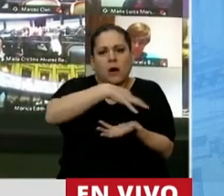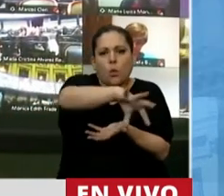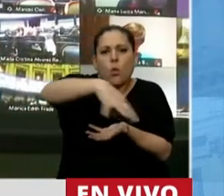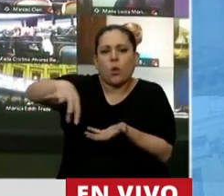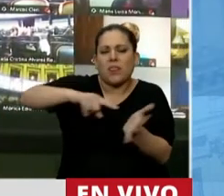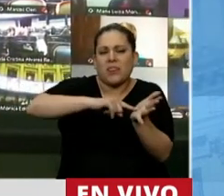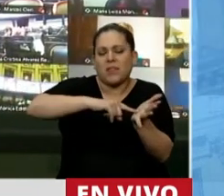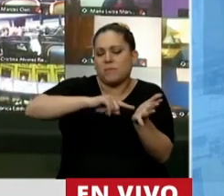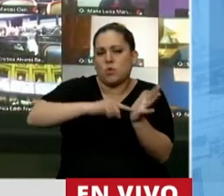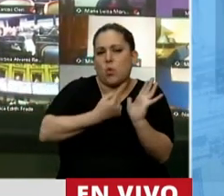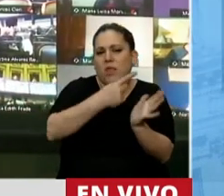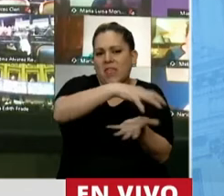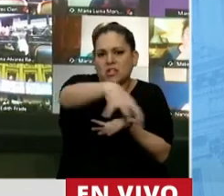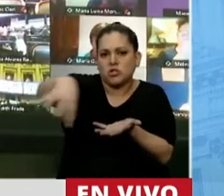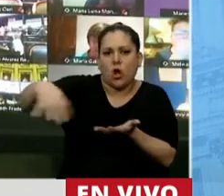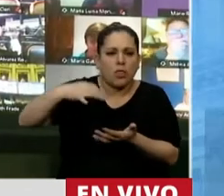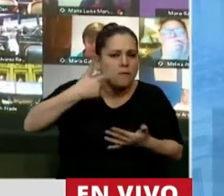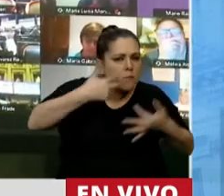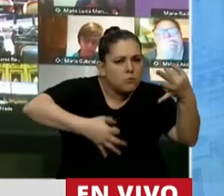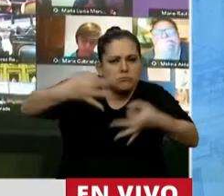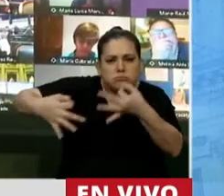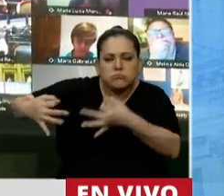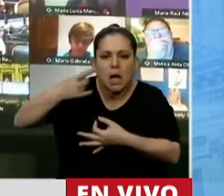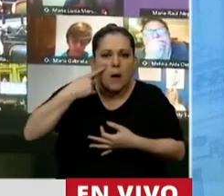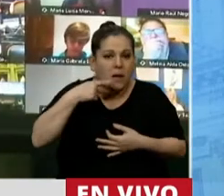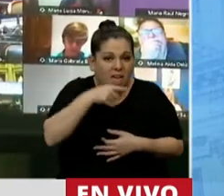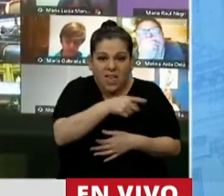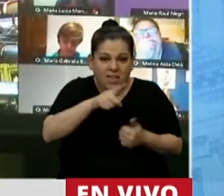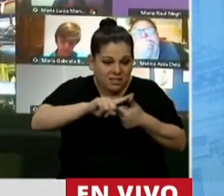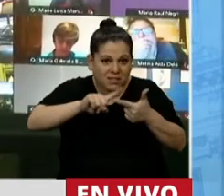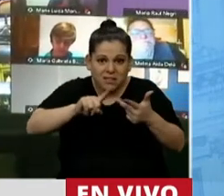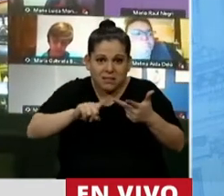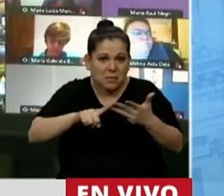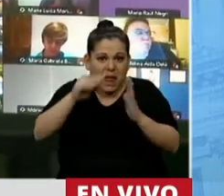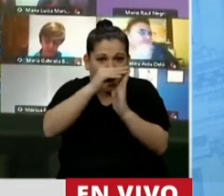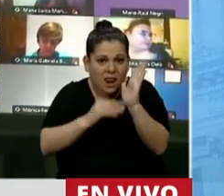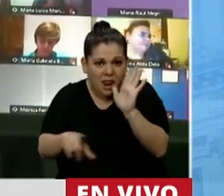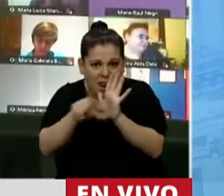es urgente, es imprescindible. De nuevo, nada de eso trae esta ley.